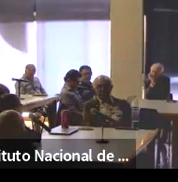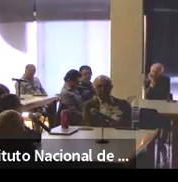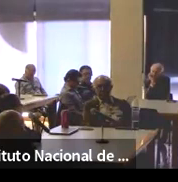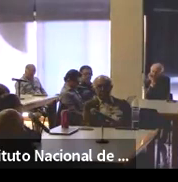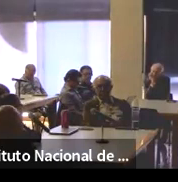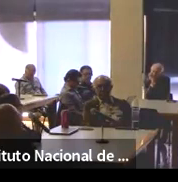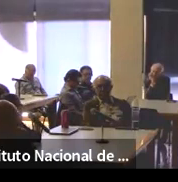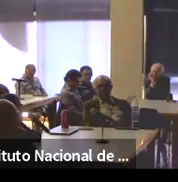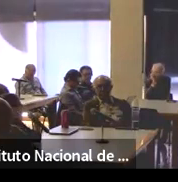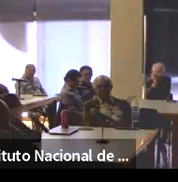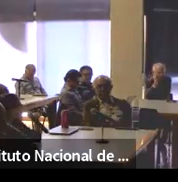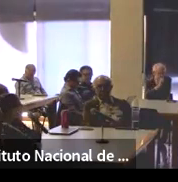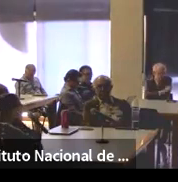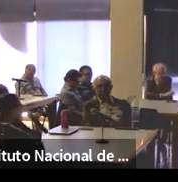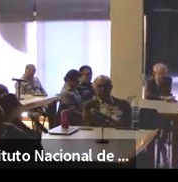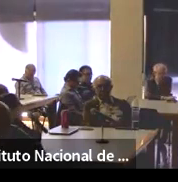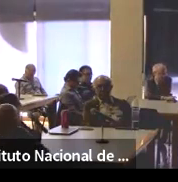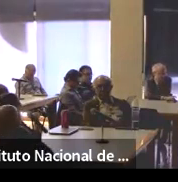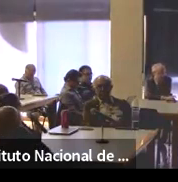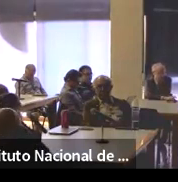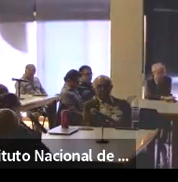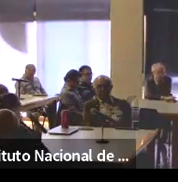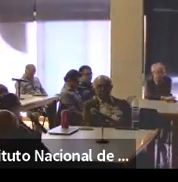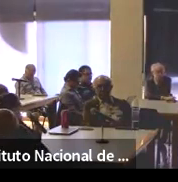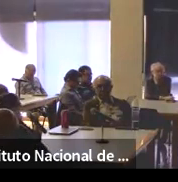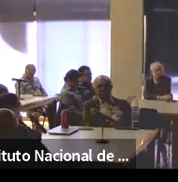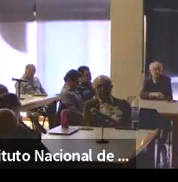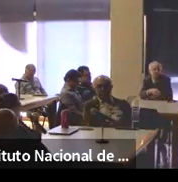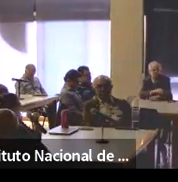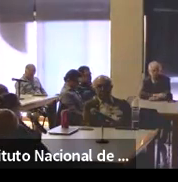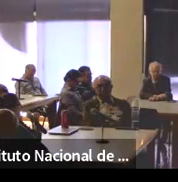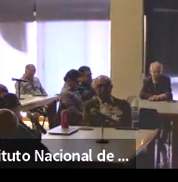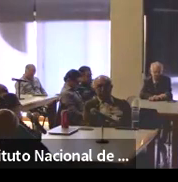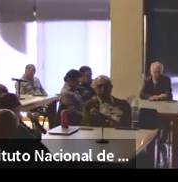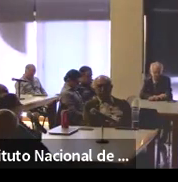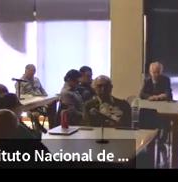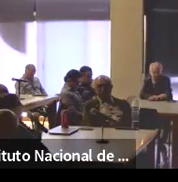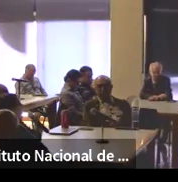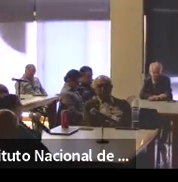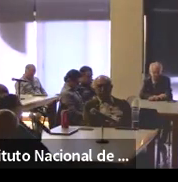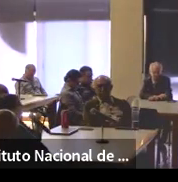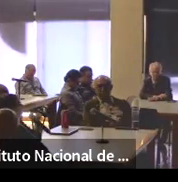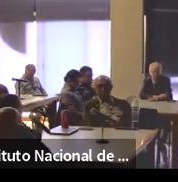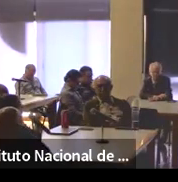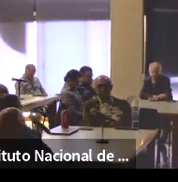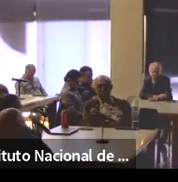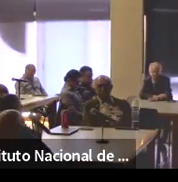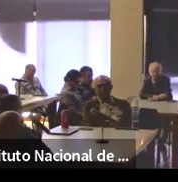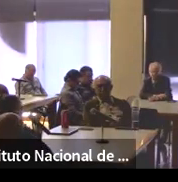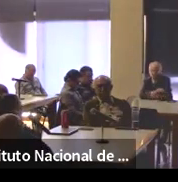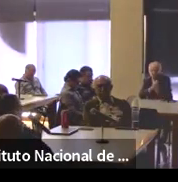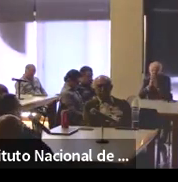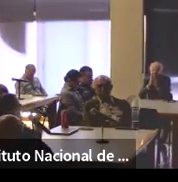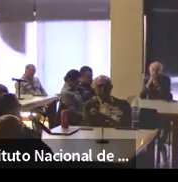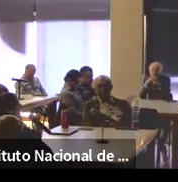entonces para mí es un aprendizaje muy importante en términos de Tengo que aprender a preguntar más